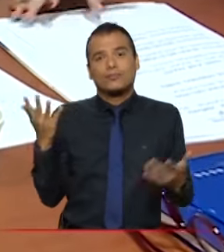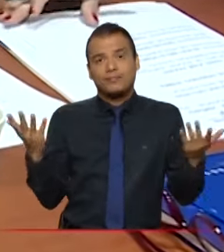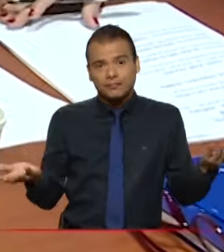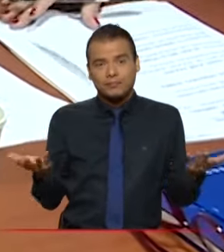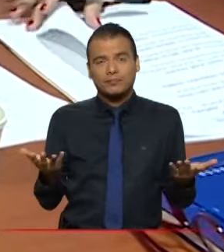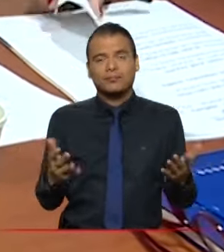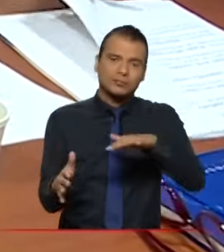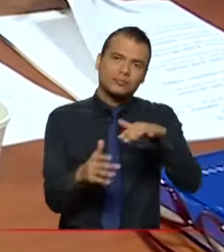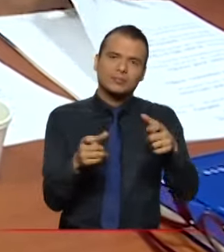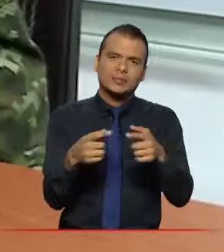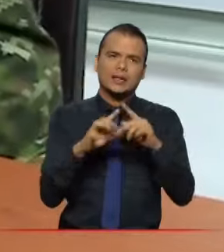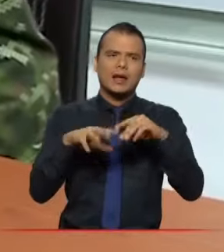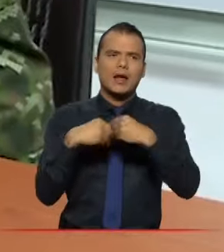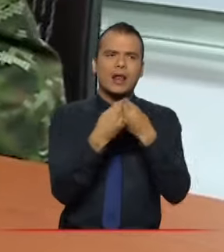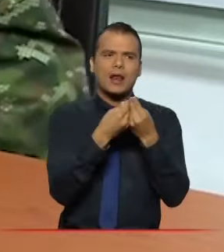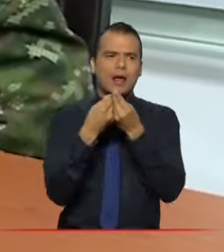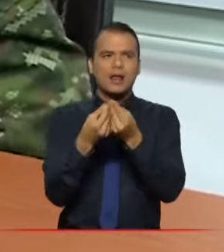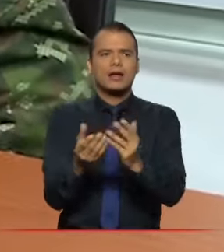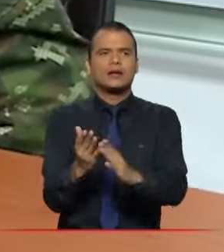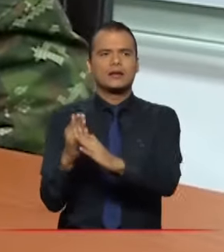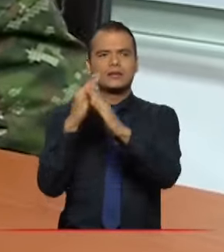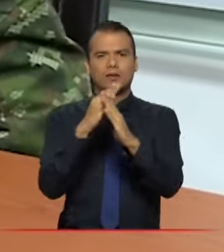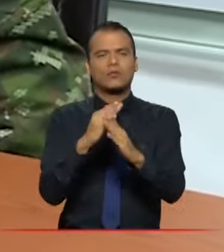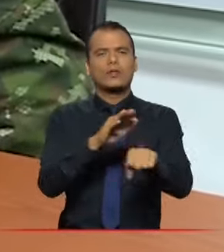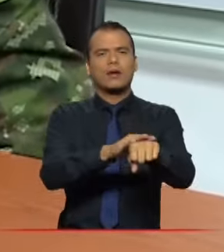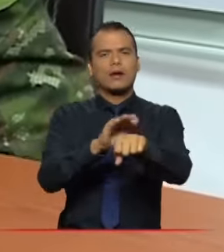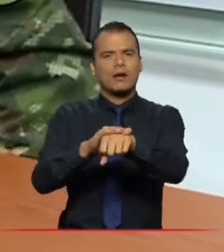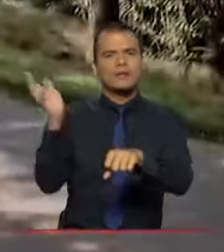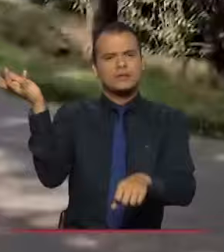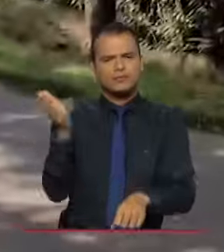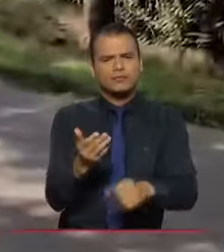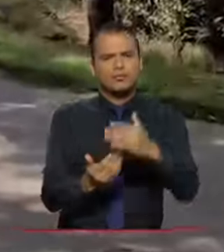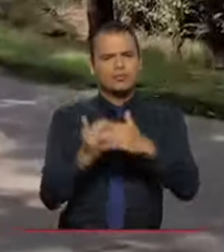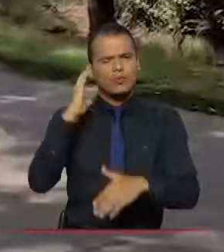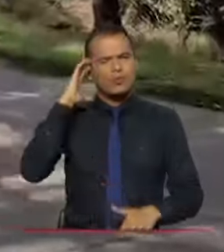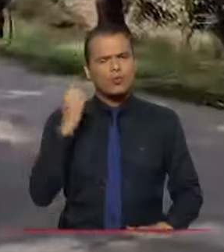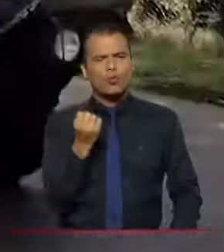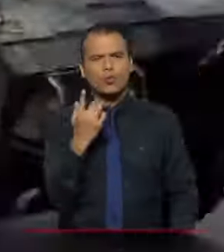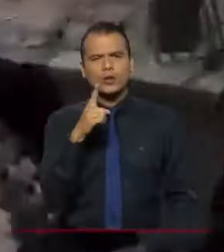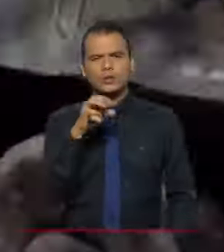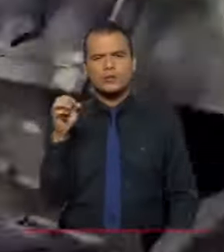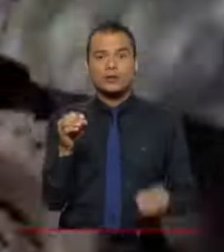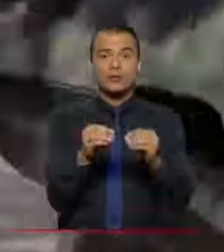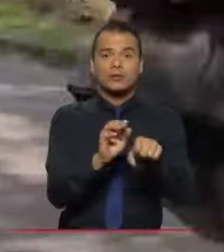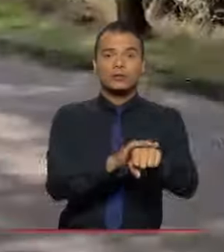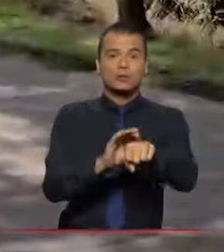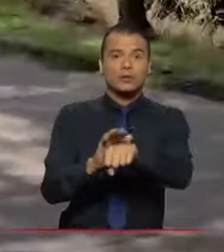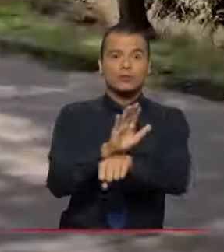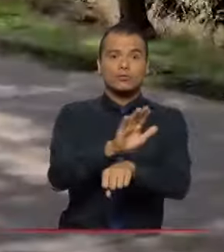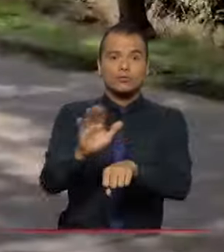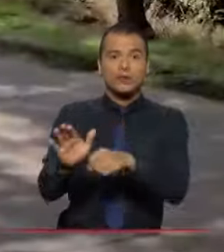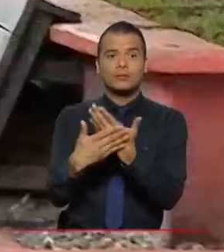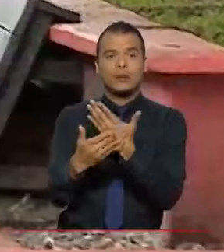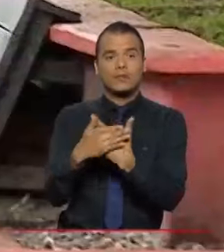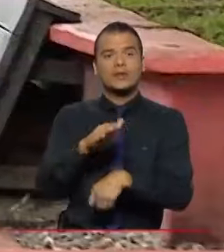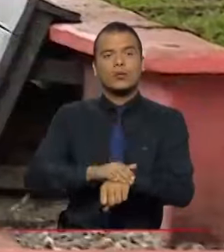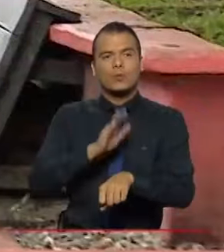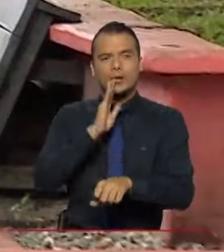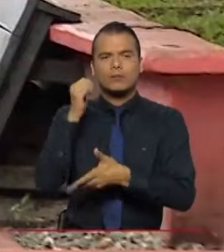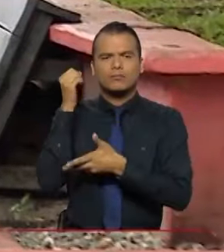seguridad anunciaron la llegada de 100 uniformados de la policía para el municipio 200 millones de de recompensa para quienes ofrezcan información de los perpetradores y la